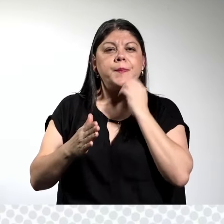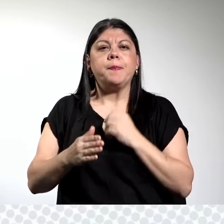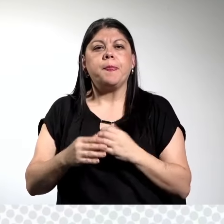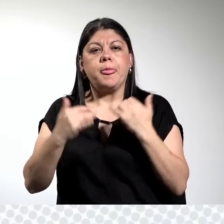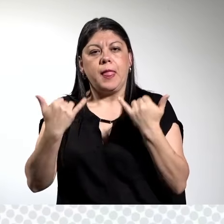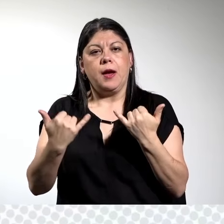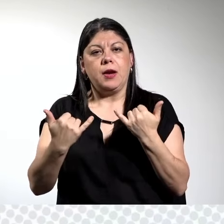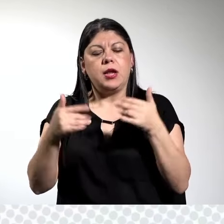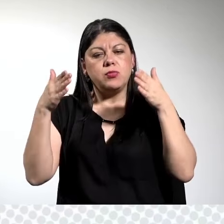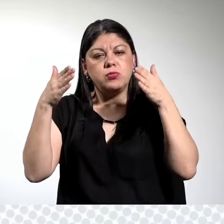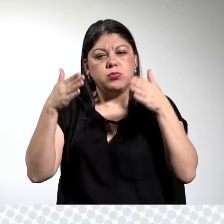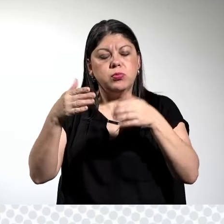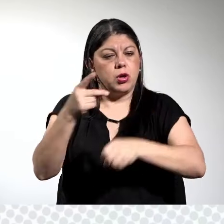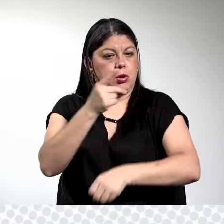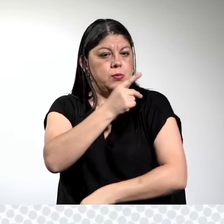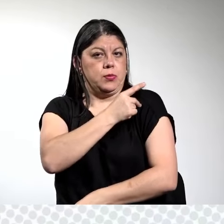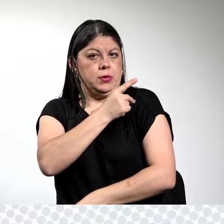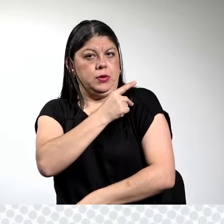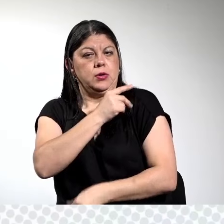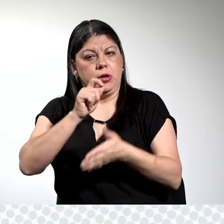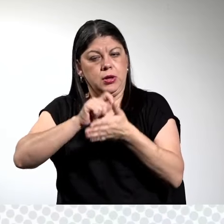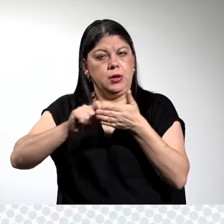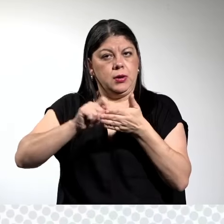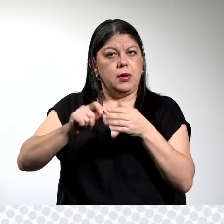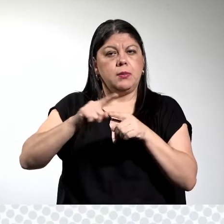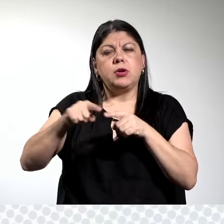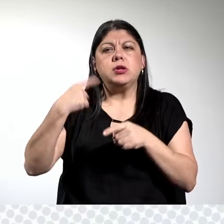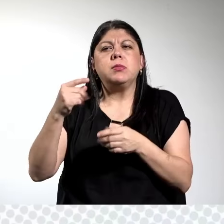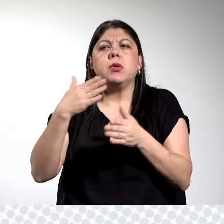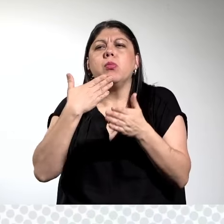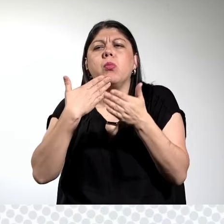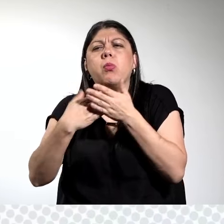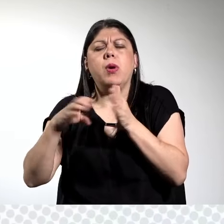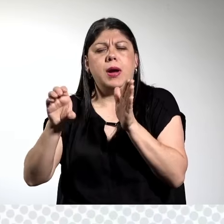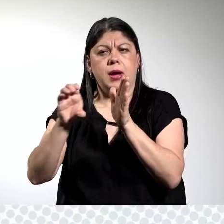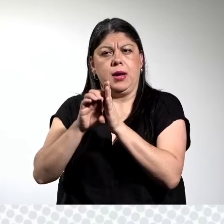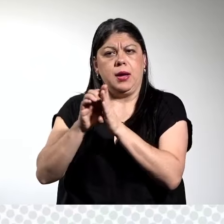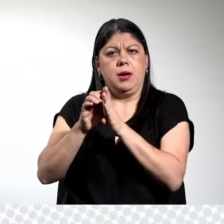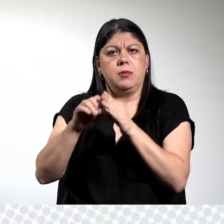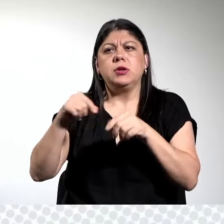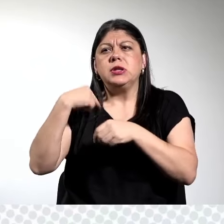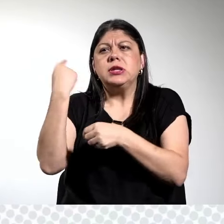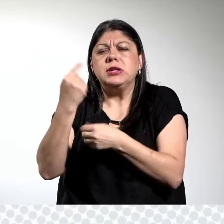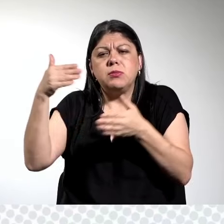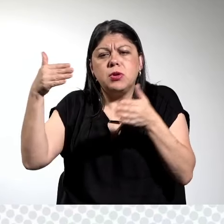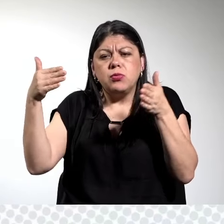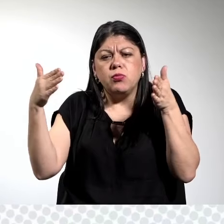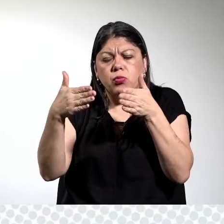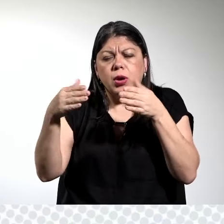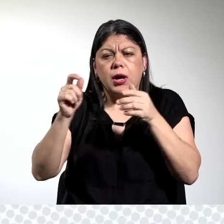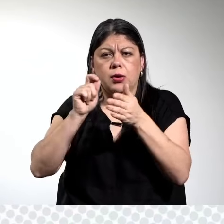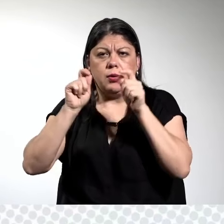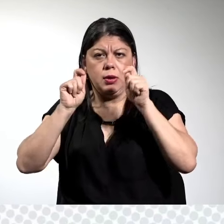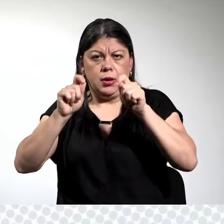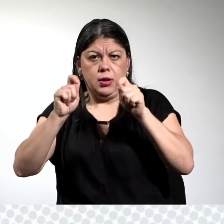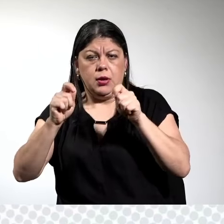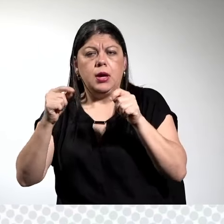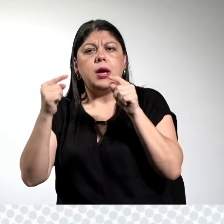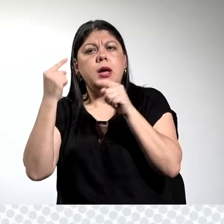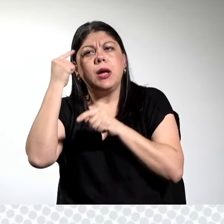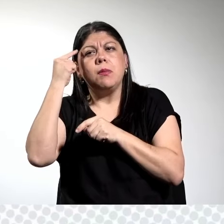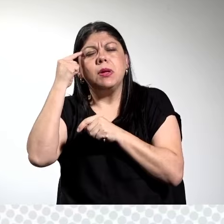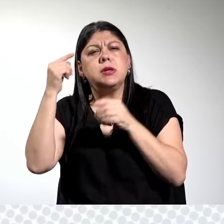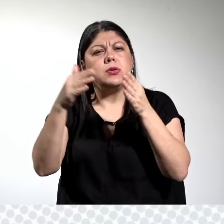Ahora ya se dedica más a la dirección, pero siempre fue un gran ejemplo de estar metidos centralmente en la educación y pensando pues en el pueblo